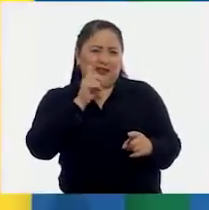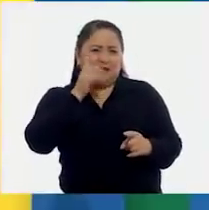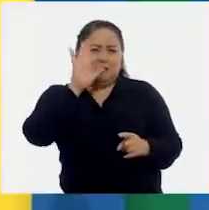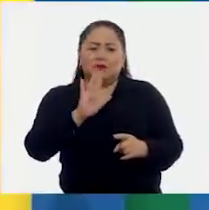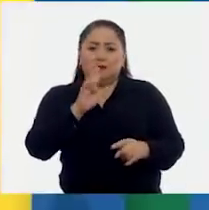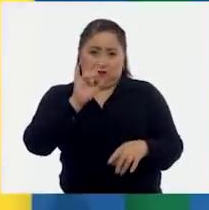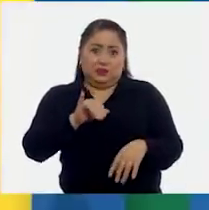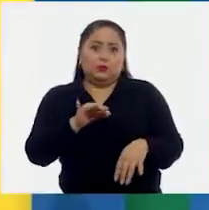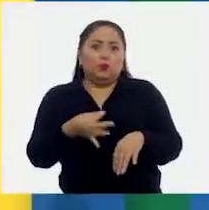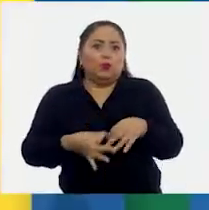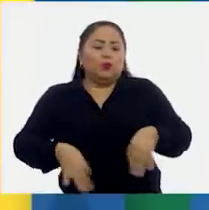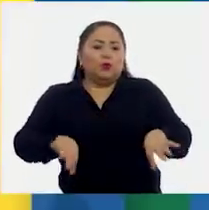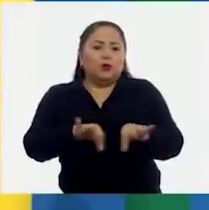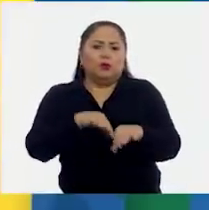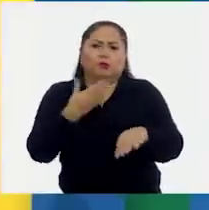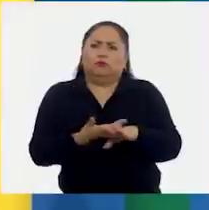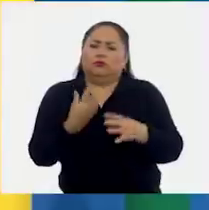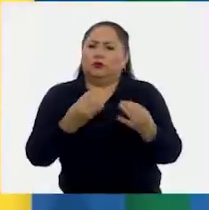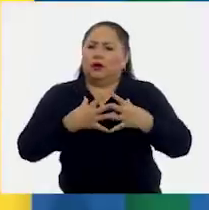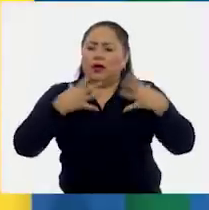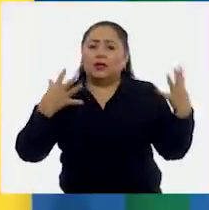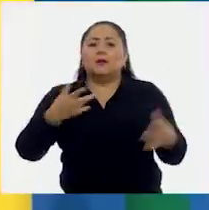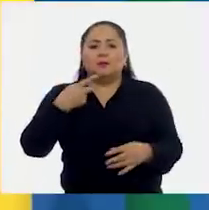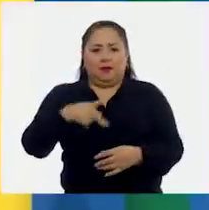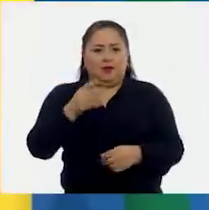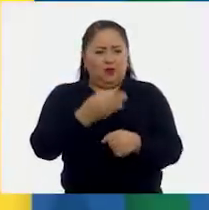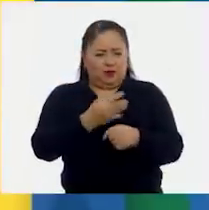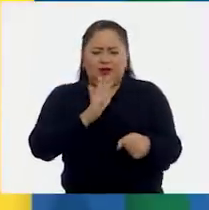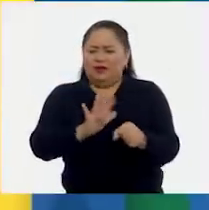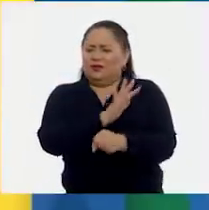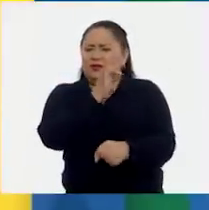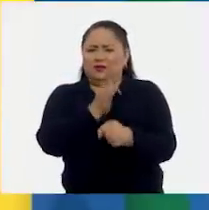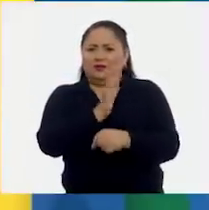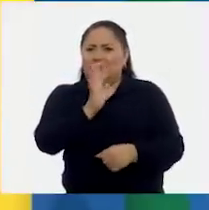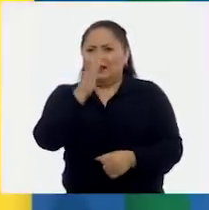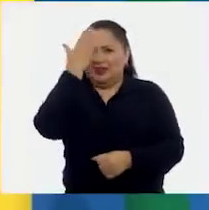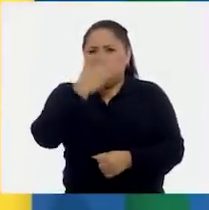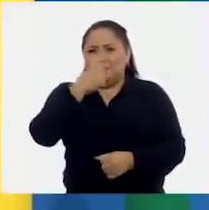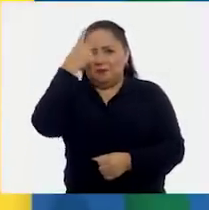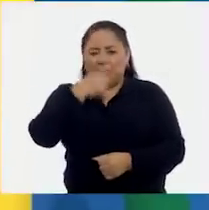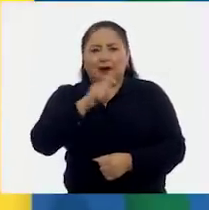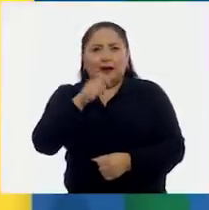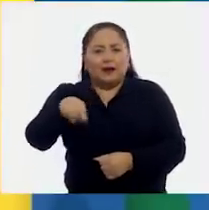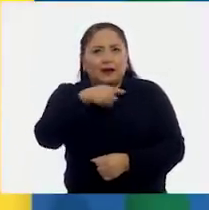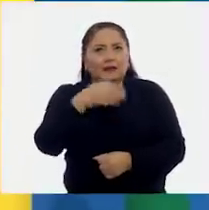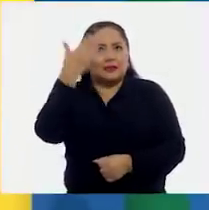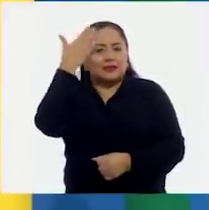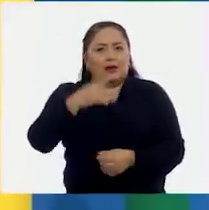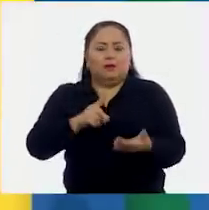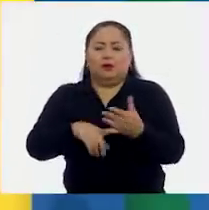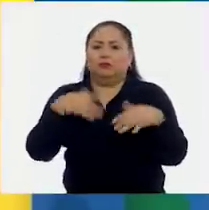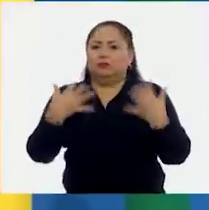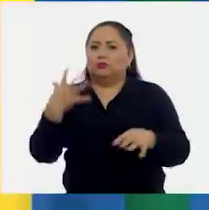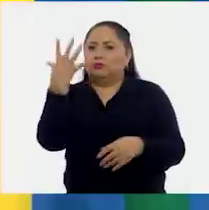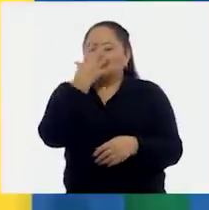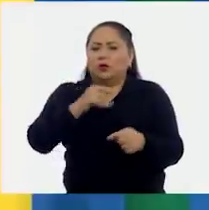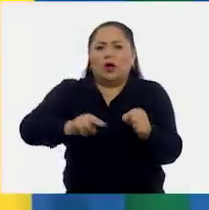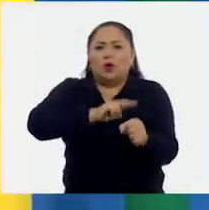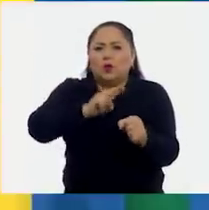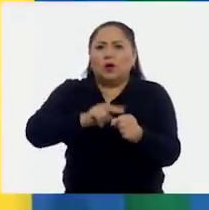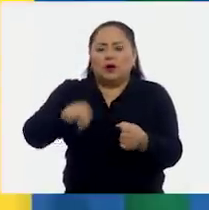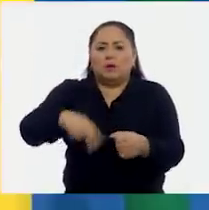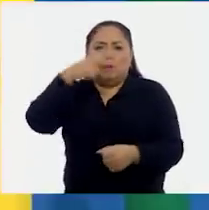muy importante y muy extenso, pero creo que ya tenemos suficientes conocimientos para tener conciencia de la riqueza natural con